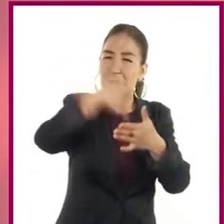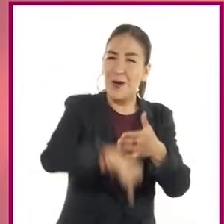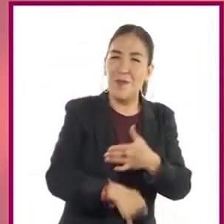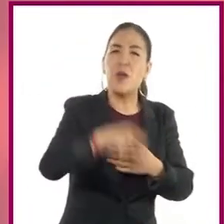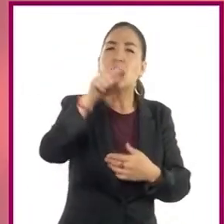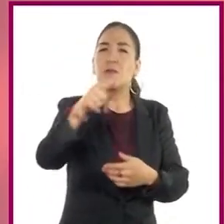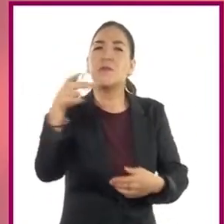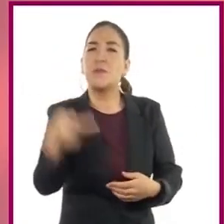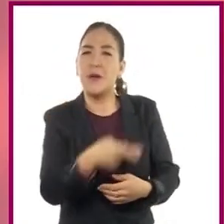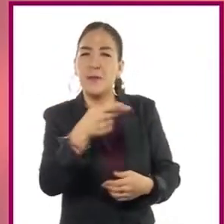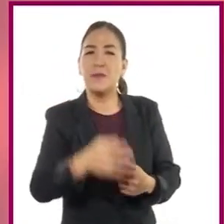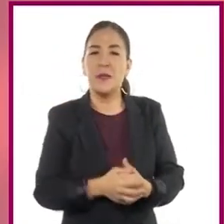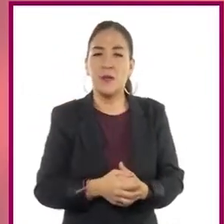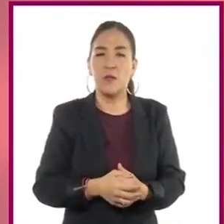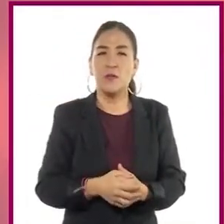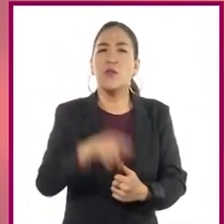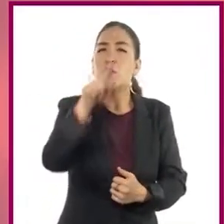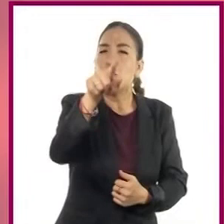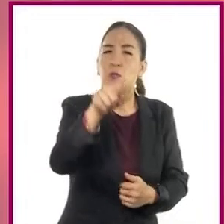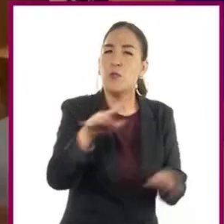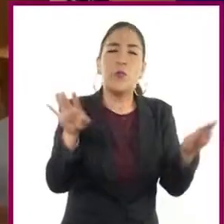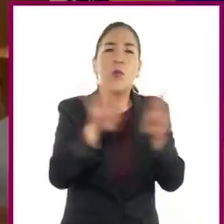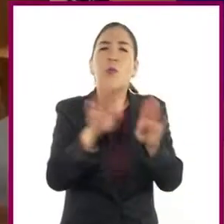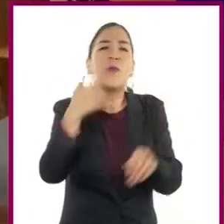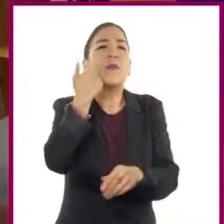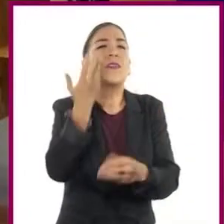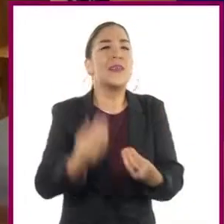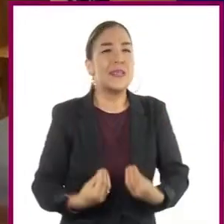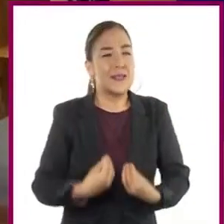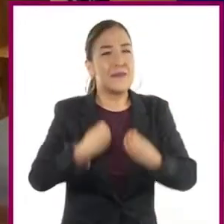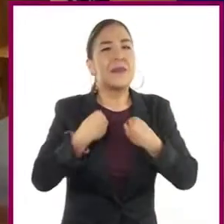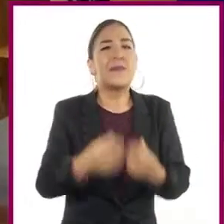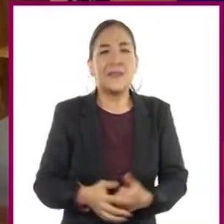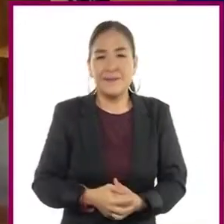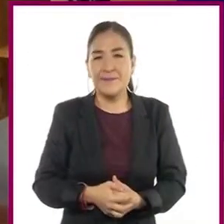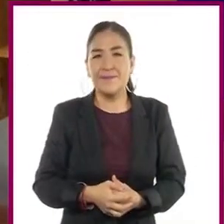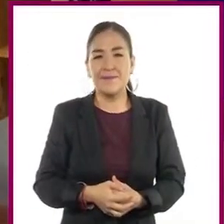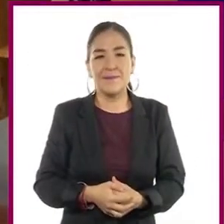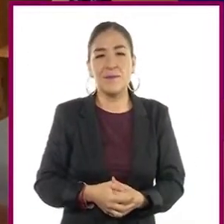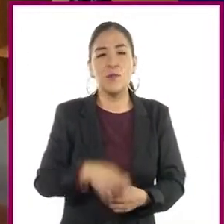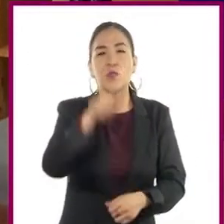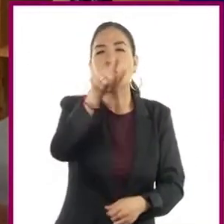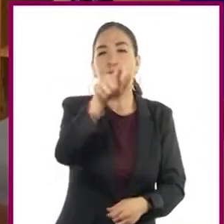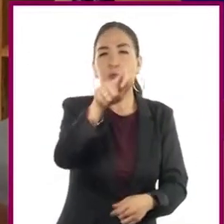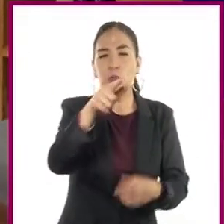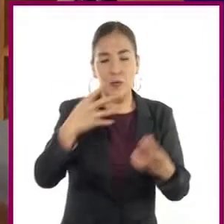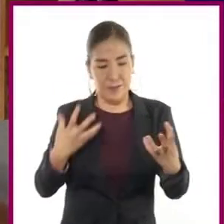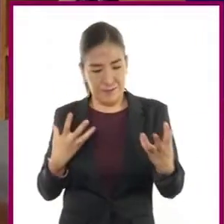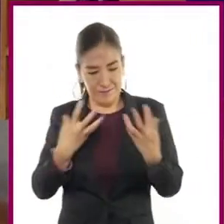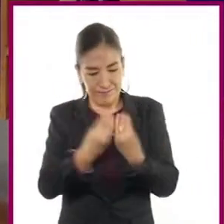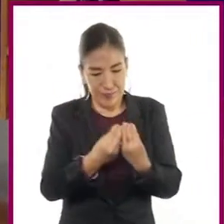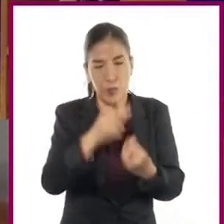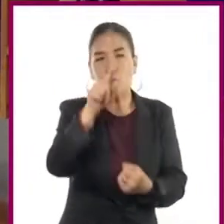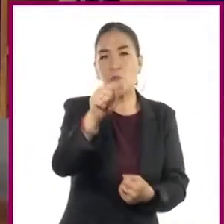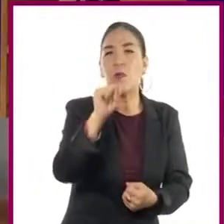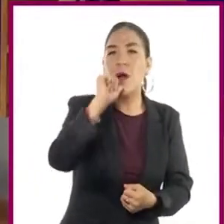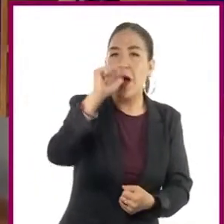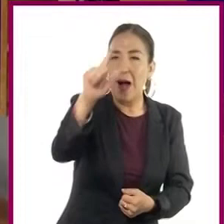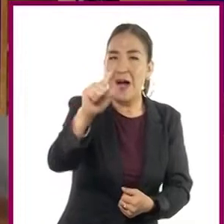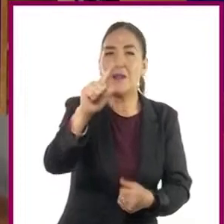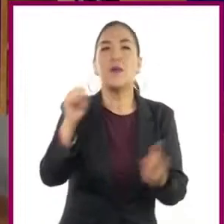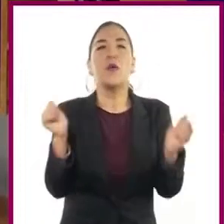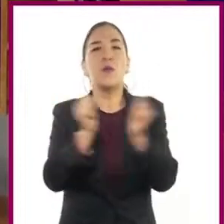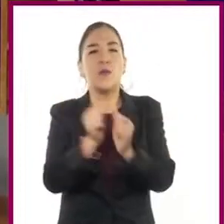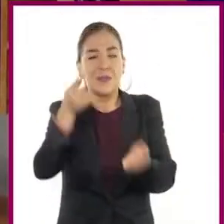preguntarnos cómo queremos vivir. ¿De qué manera queremos vincular nuestra alma y